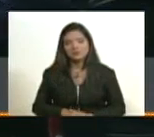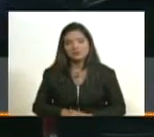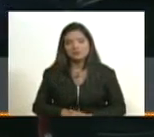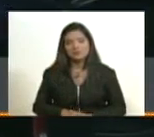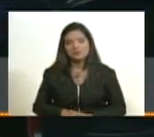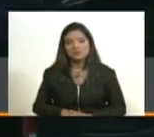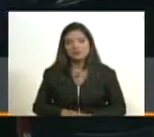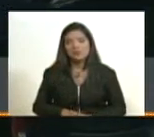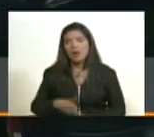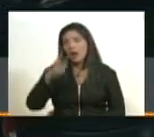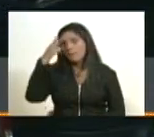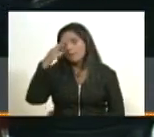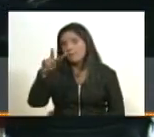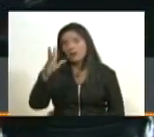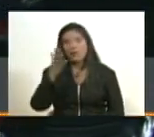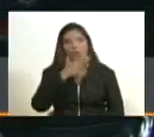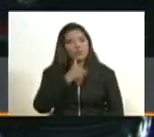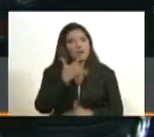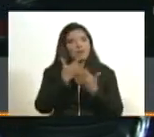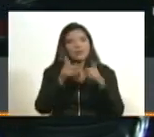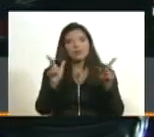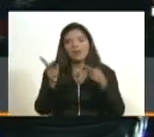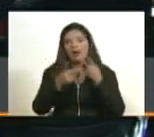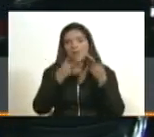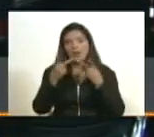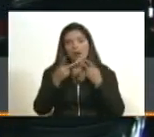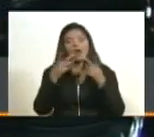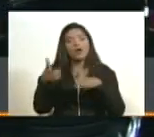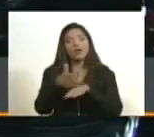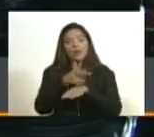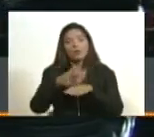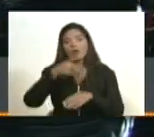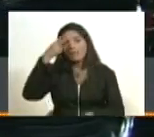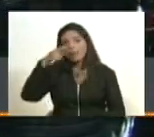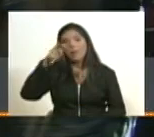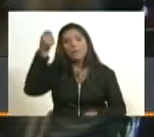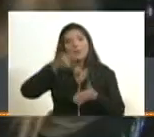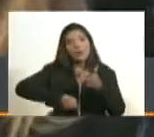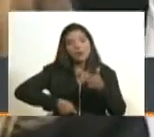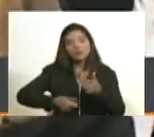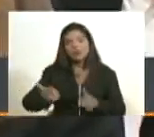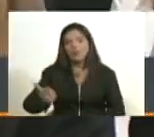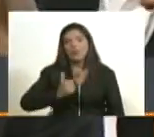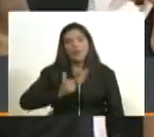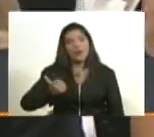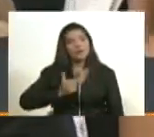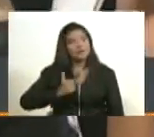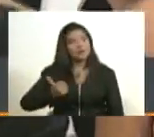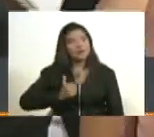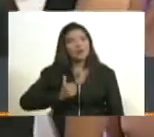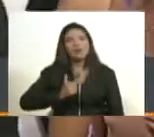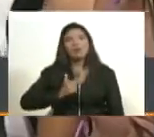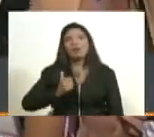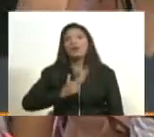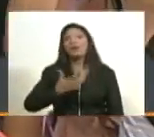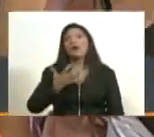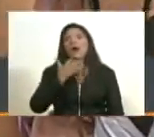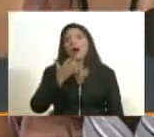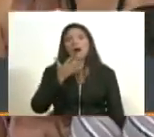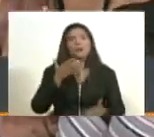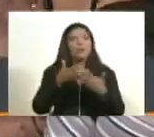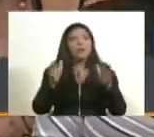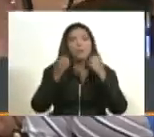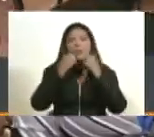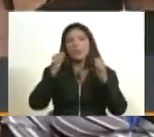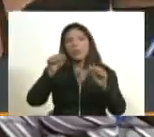En México no hay libertades políticas y el gobierno mexicano prohibió cualquier manifestación pública